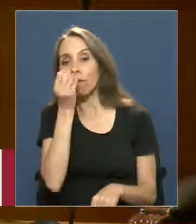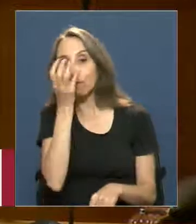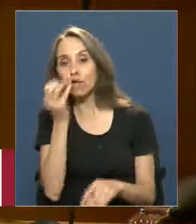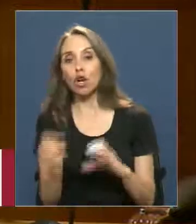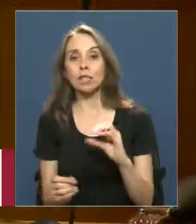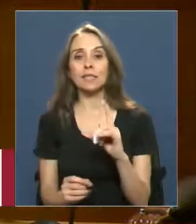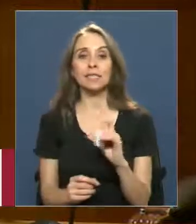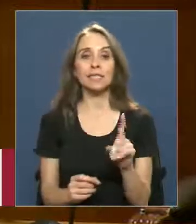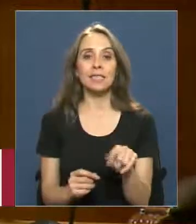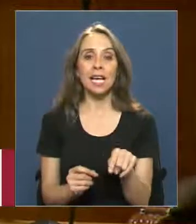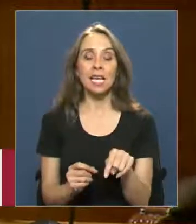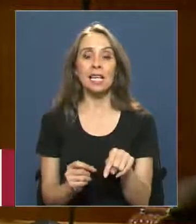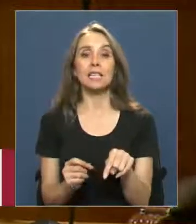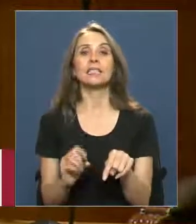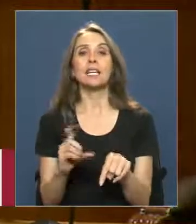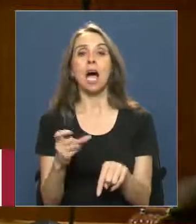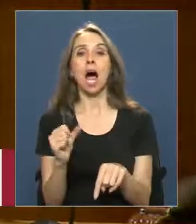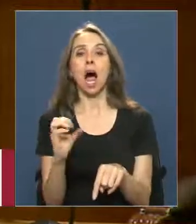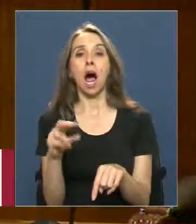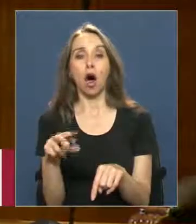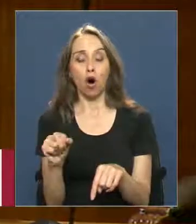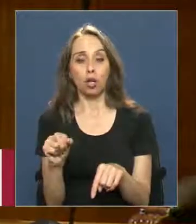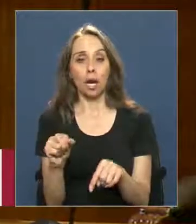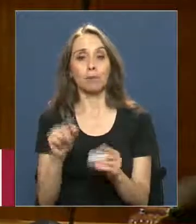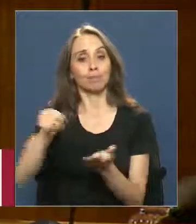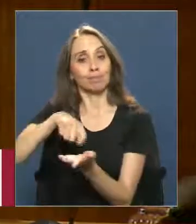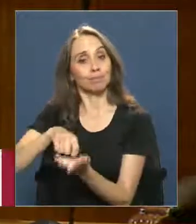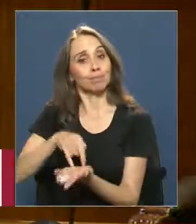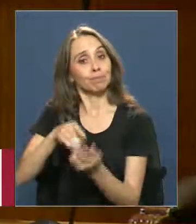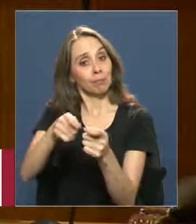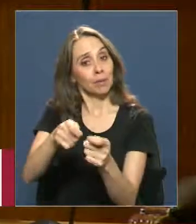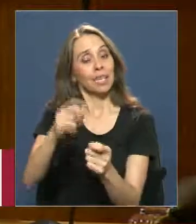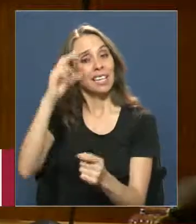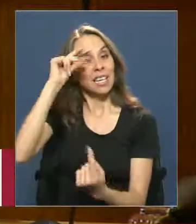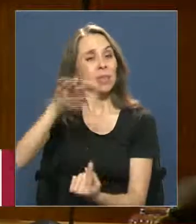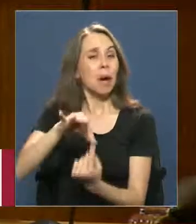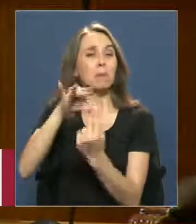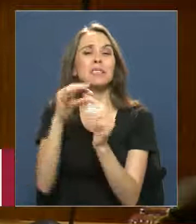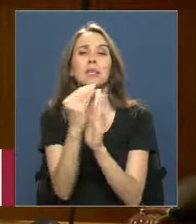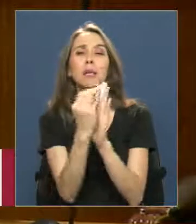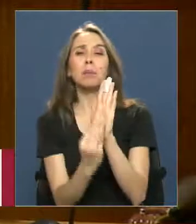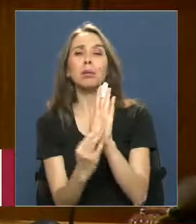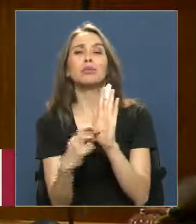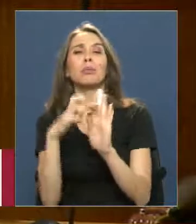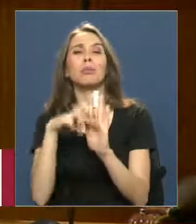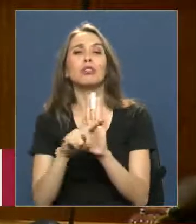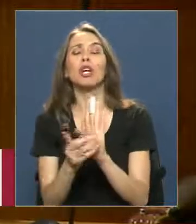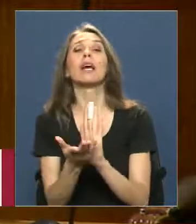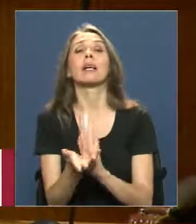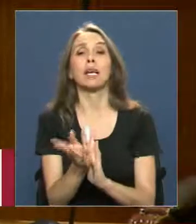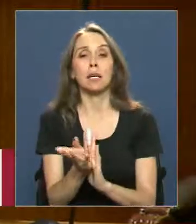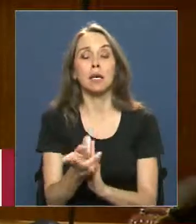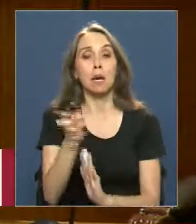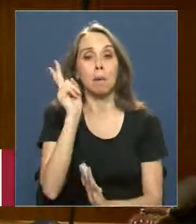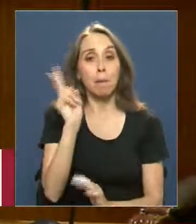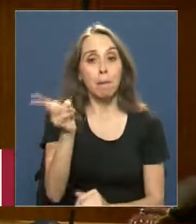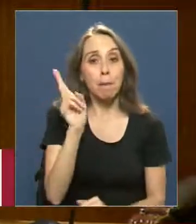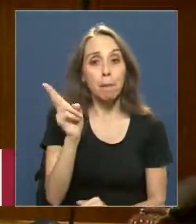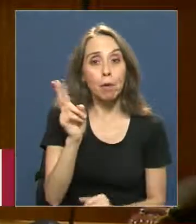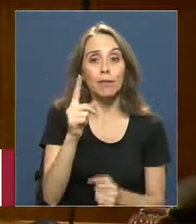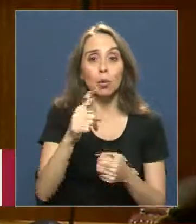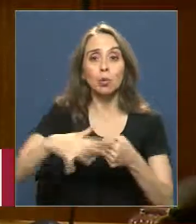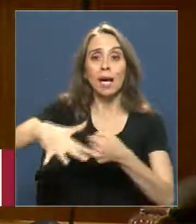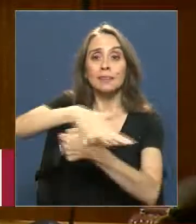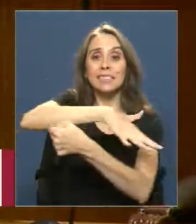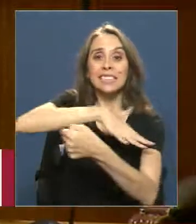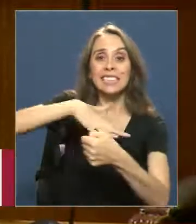Andrés Celis y Sergio Gaona. La idea matriz o fundamental del proyecto es prohibir que bajo un